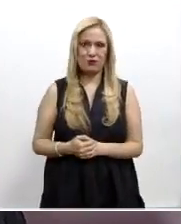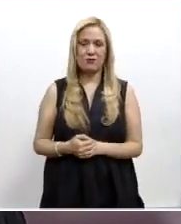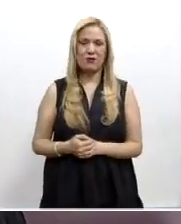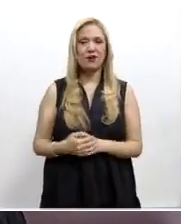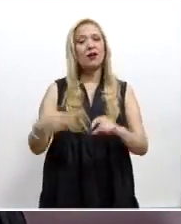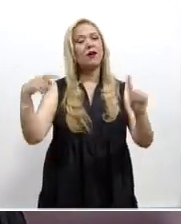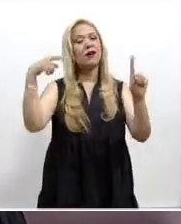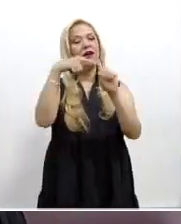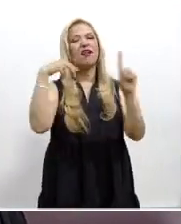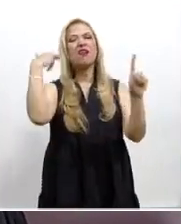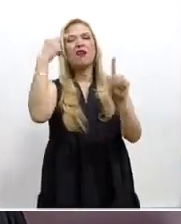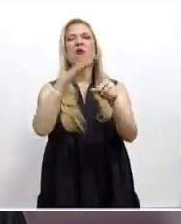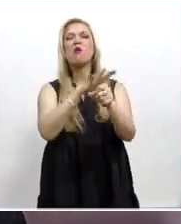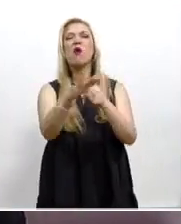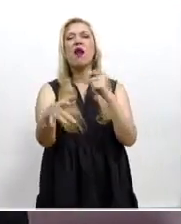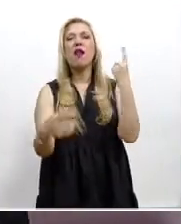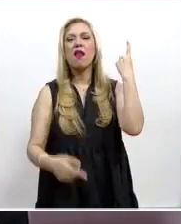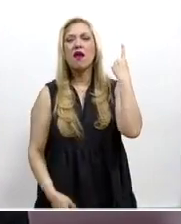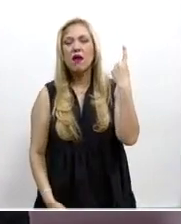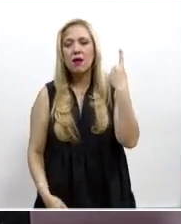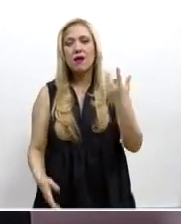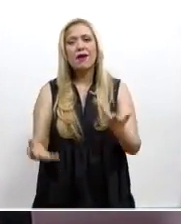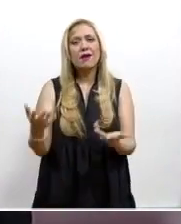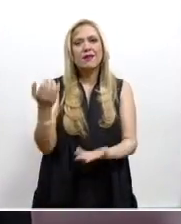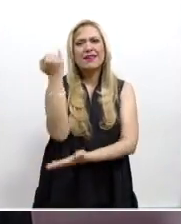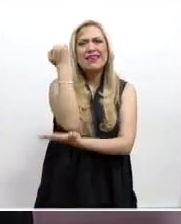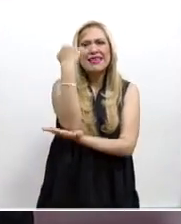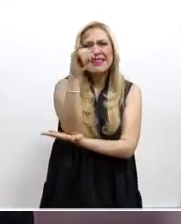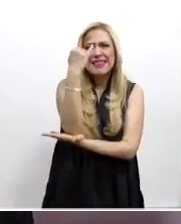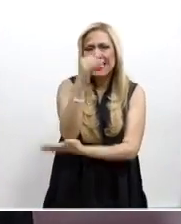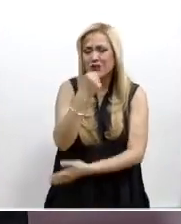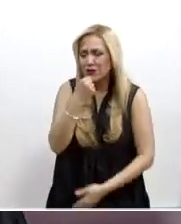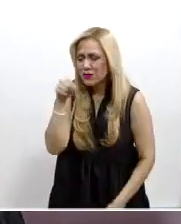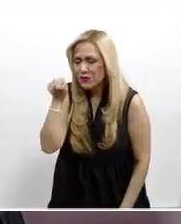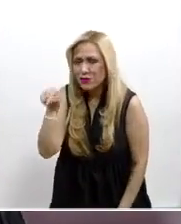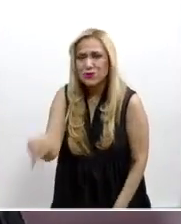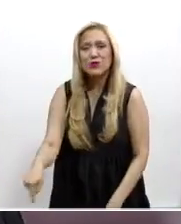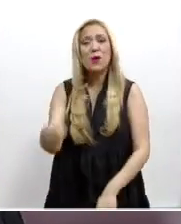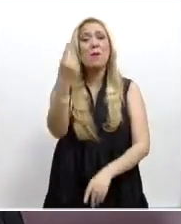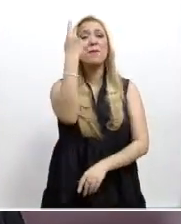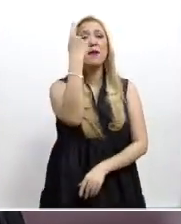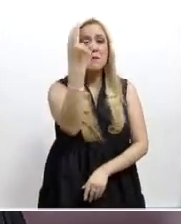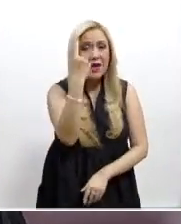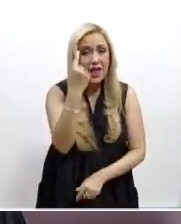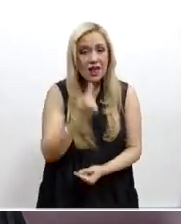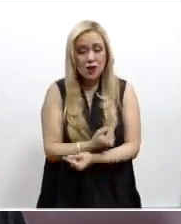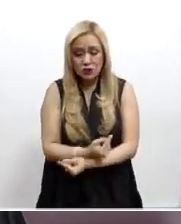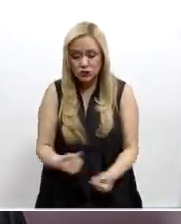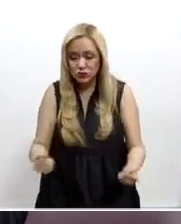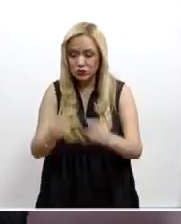clave está en segundo de kinder. Tenemos que trabajar con nuestras niñas y niños